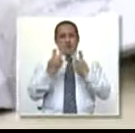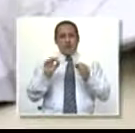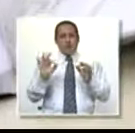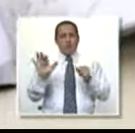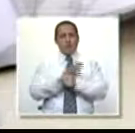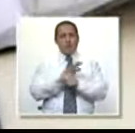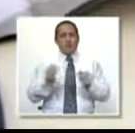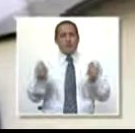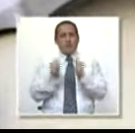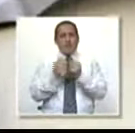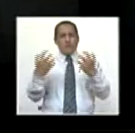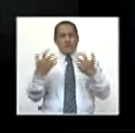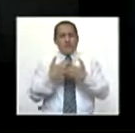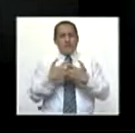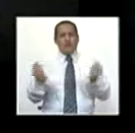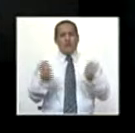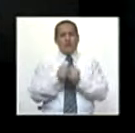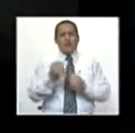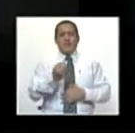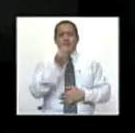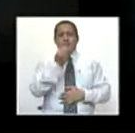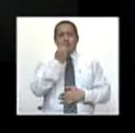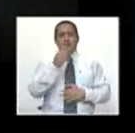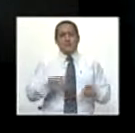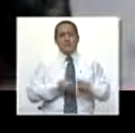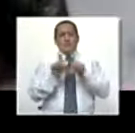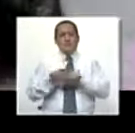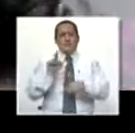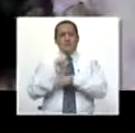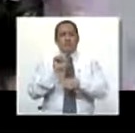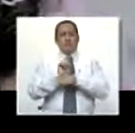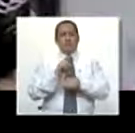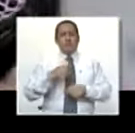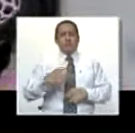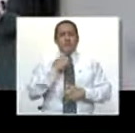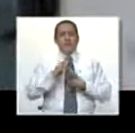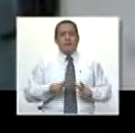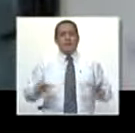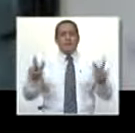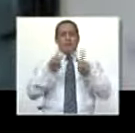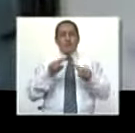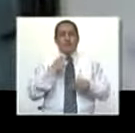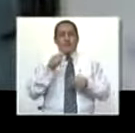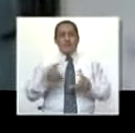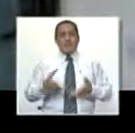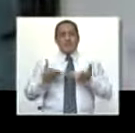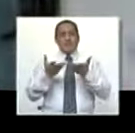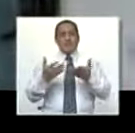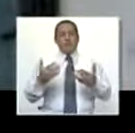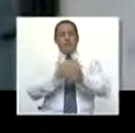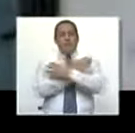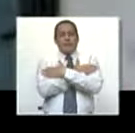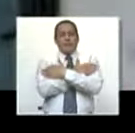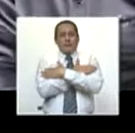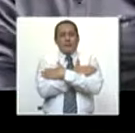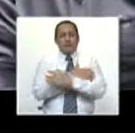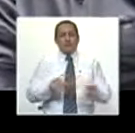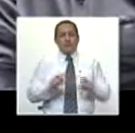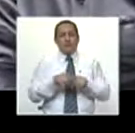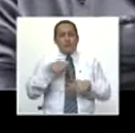complementado de manera integral con la alimentación y educación espiritual esa que llega en un abrazo